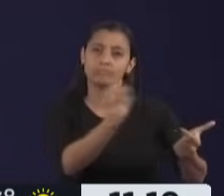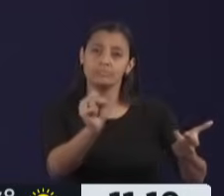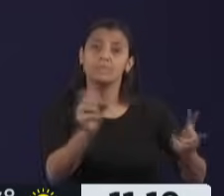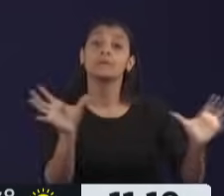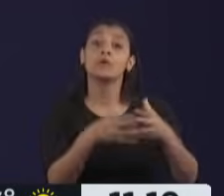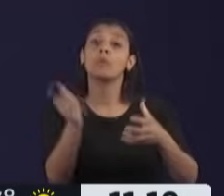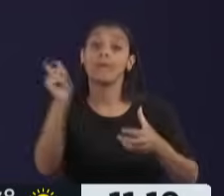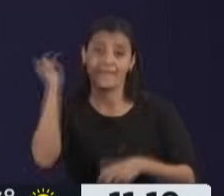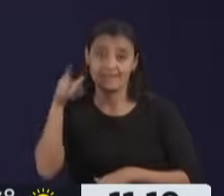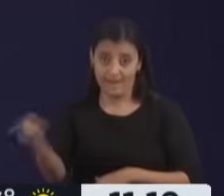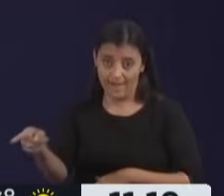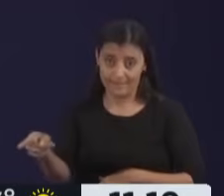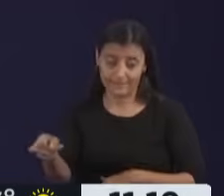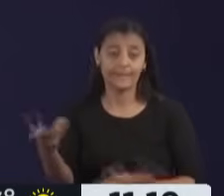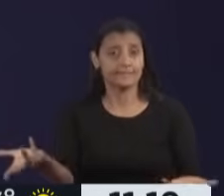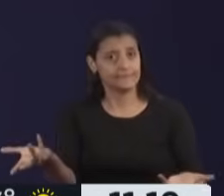kirchneristas.